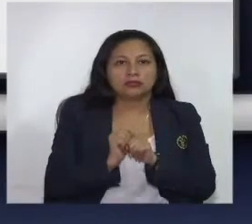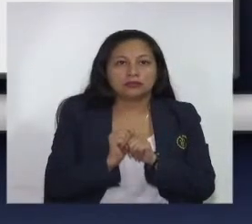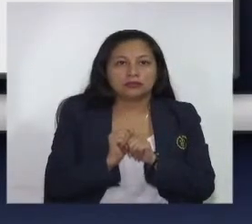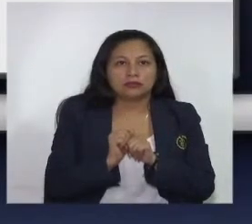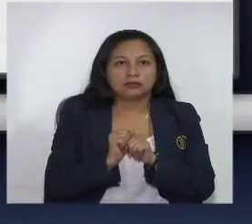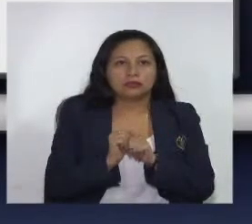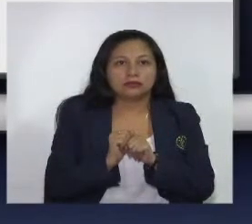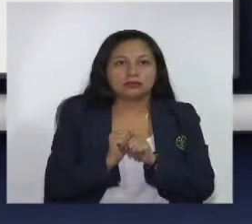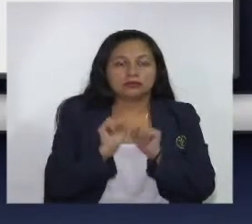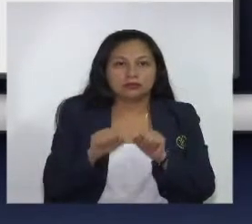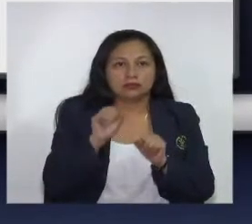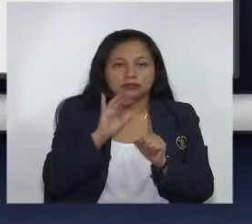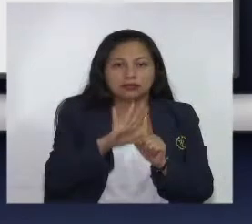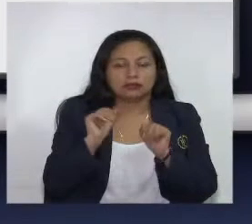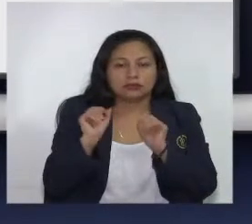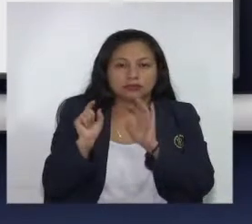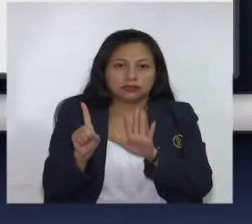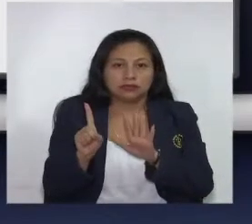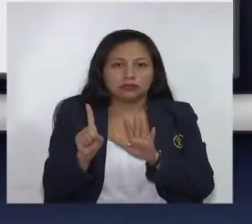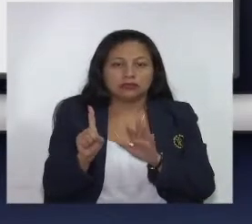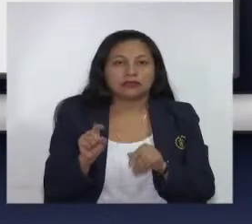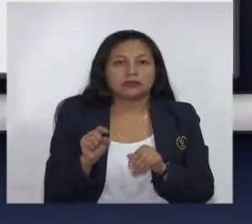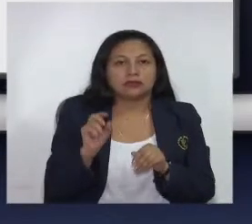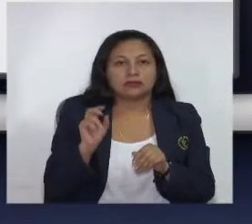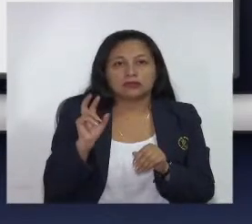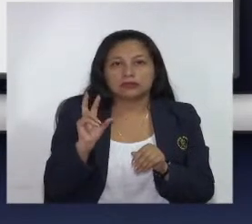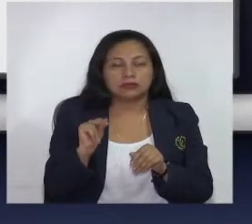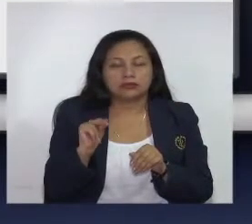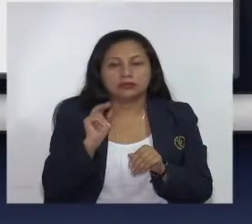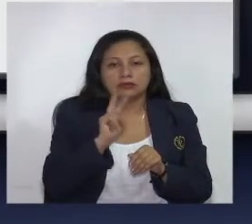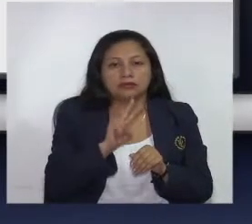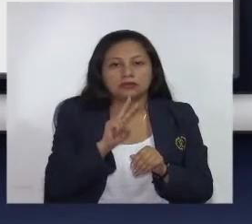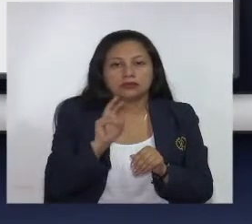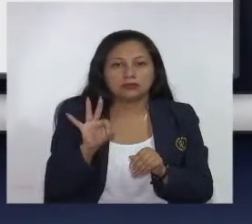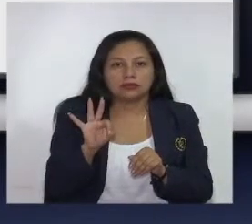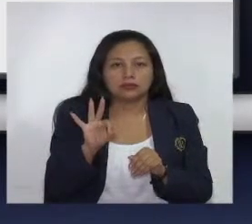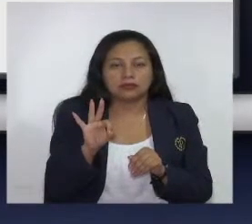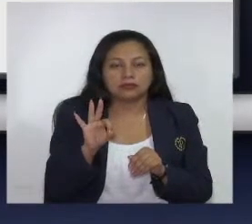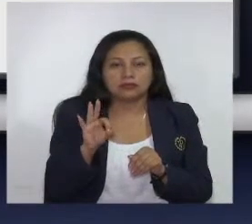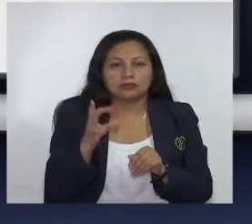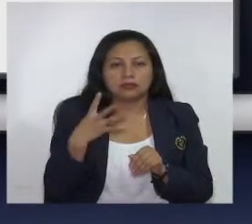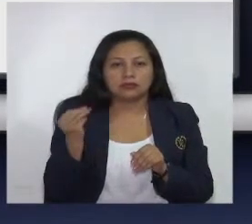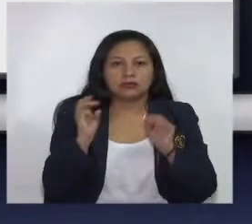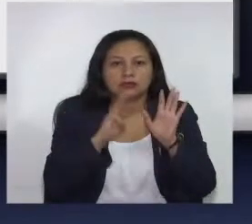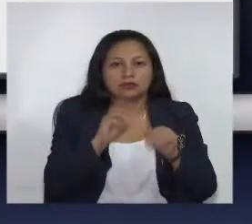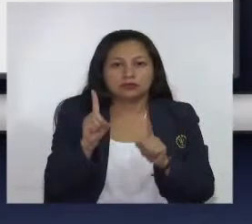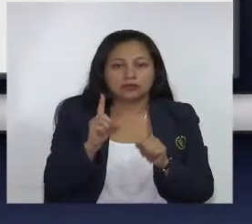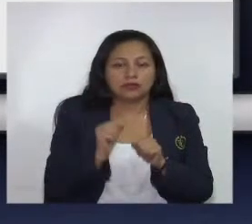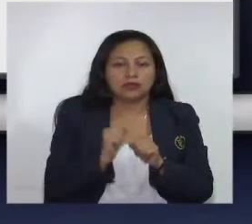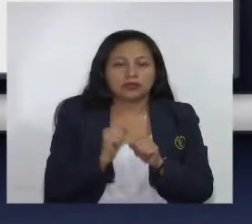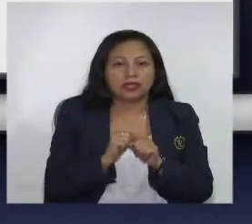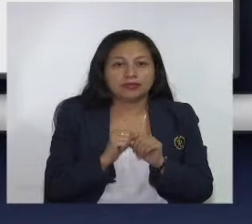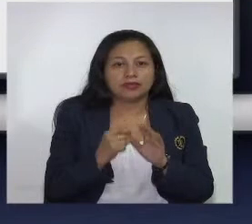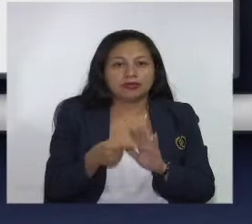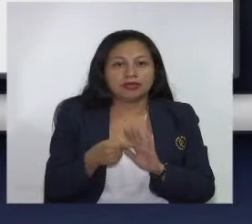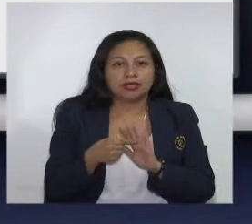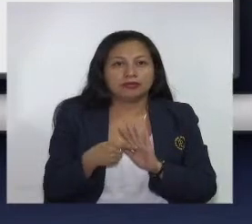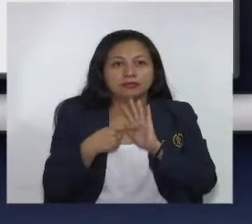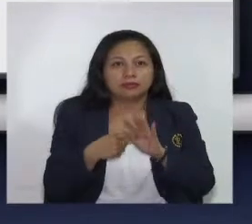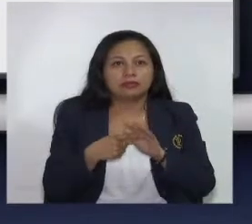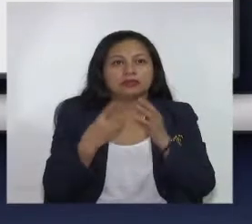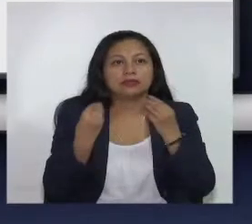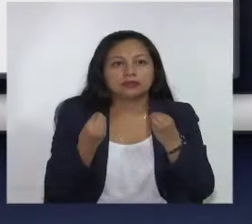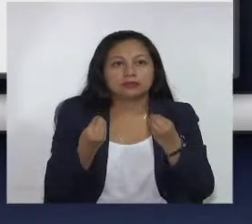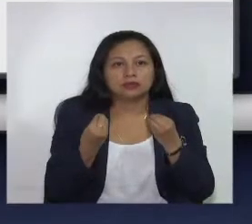siguiente. Votos a favor 56, en contra 23, ausentes 81. Por lo